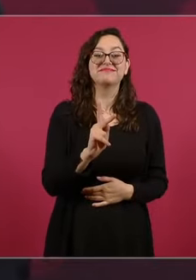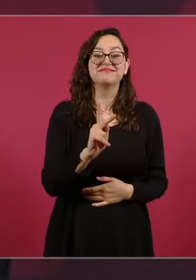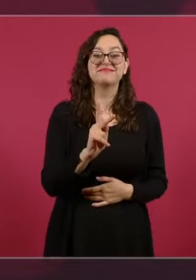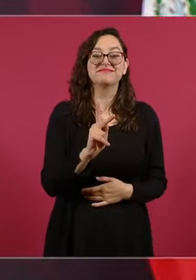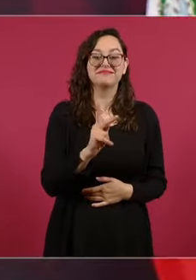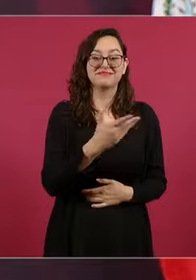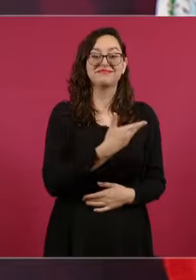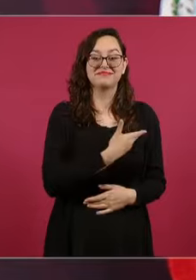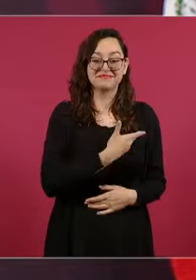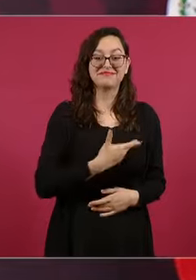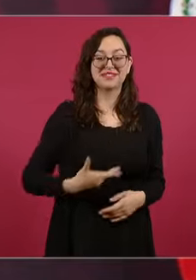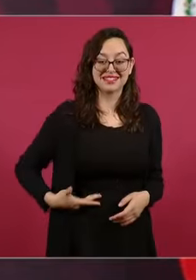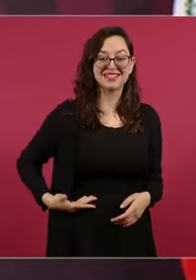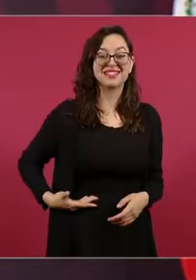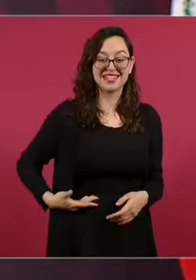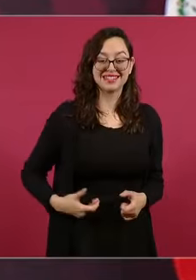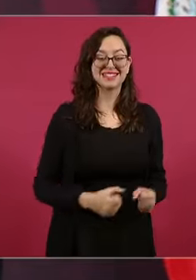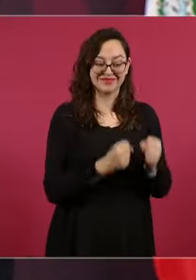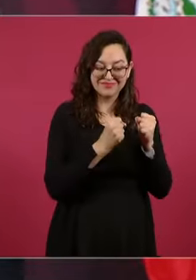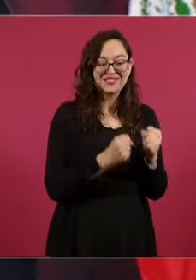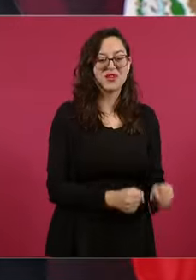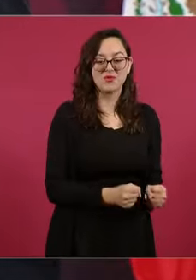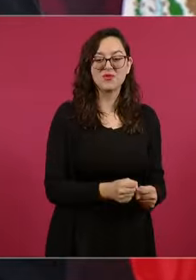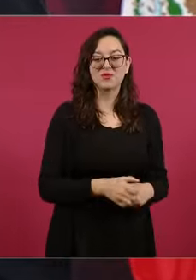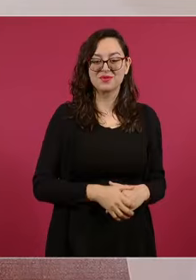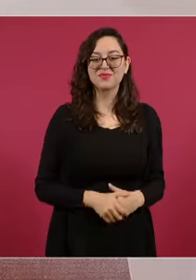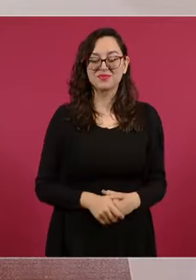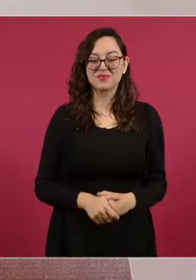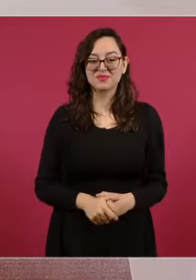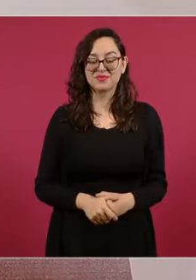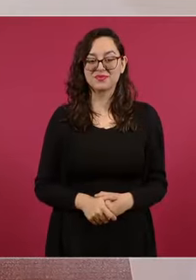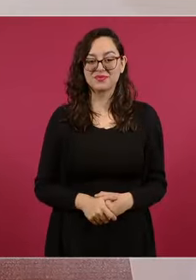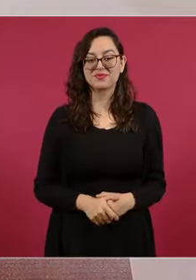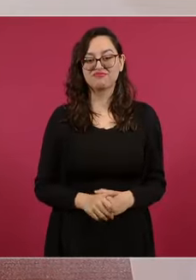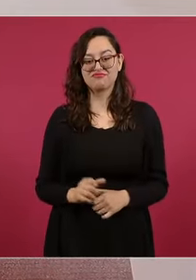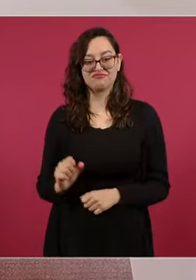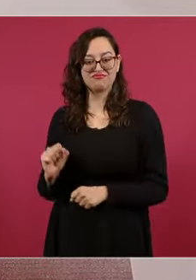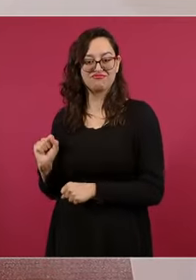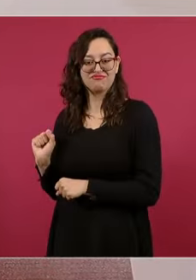que vas a ser presidente de México por el béisbol.